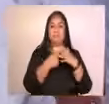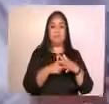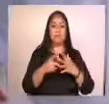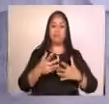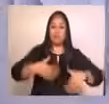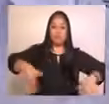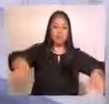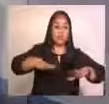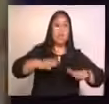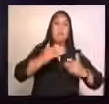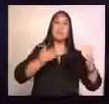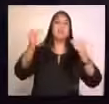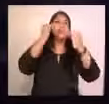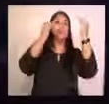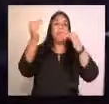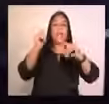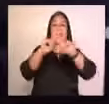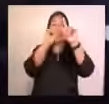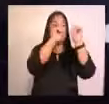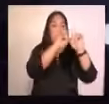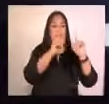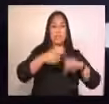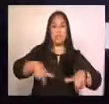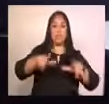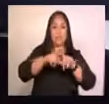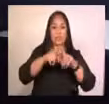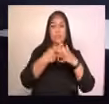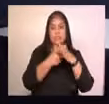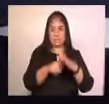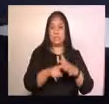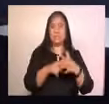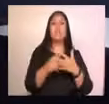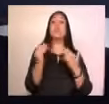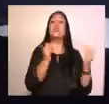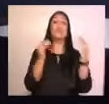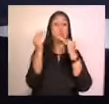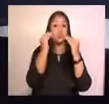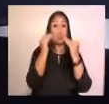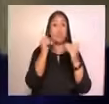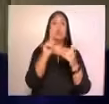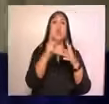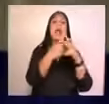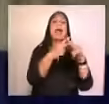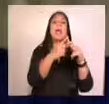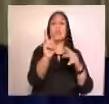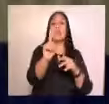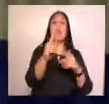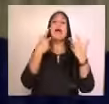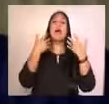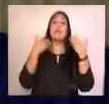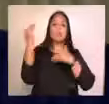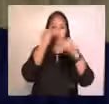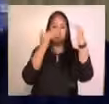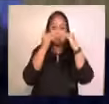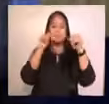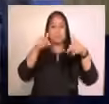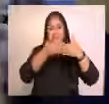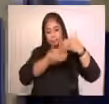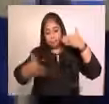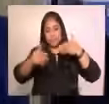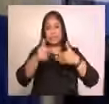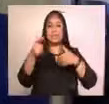centros de detención en distintos lugares del país. De manera que esto va a ser extendido en los próximos 3 años a todo el sistema